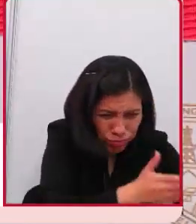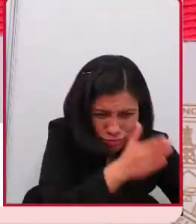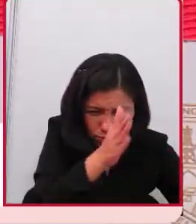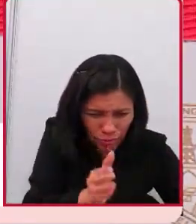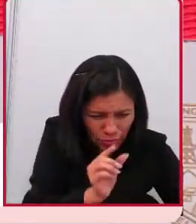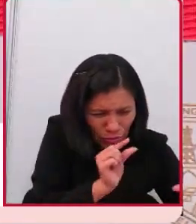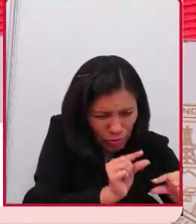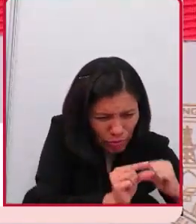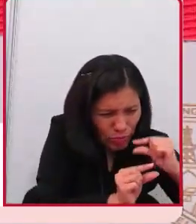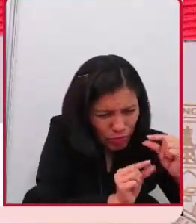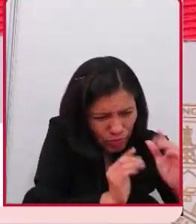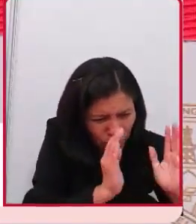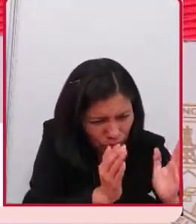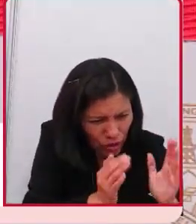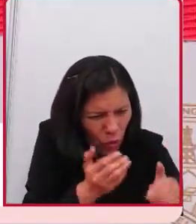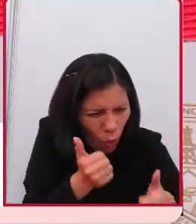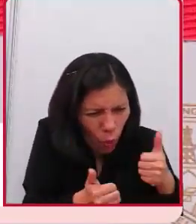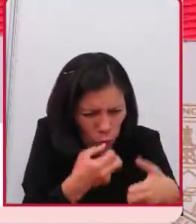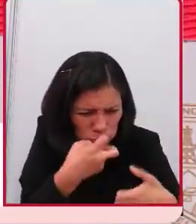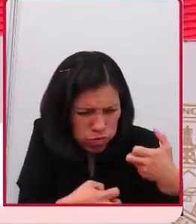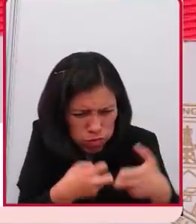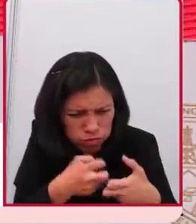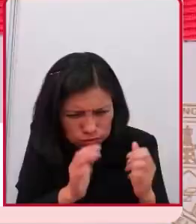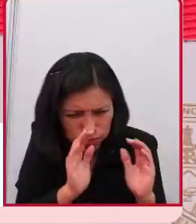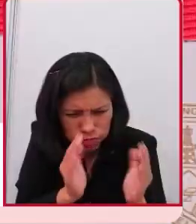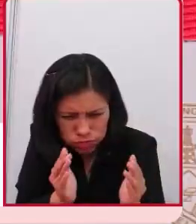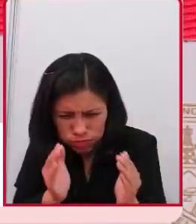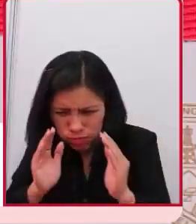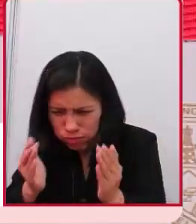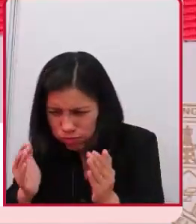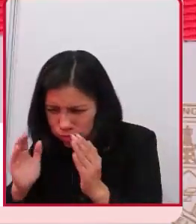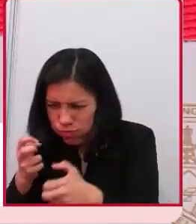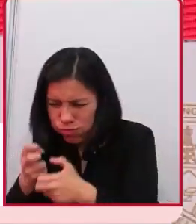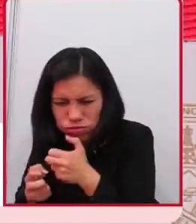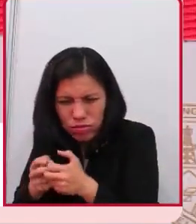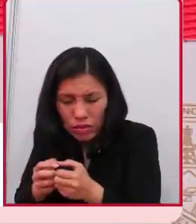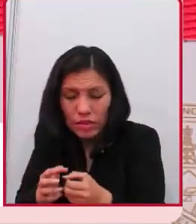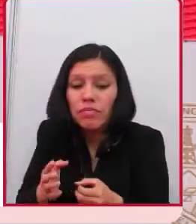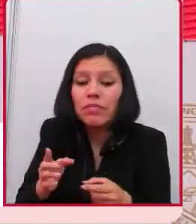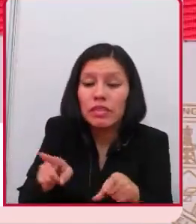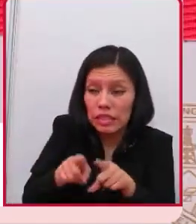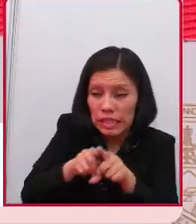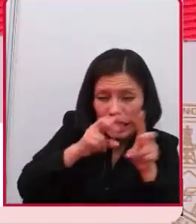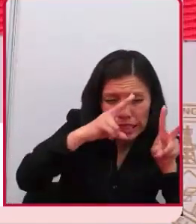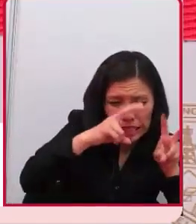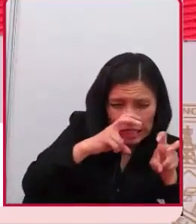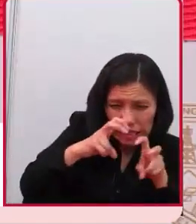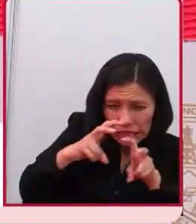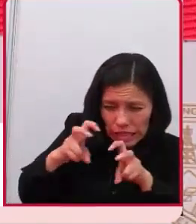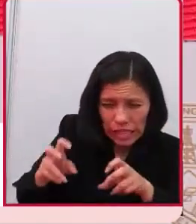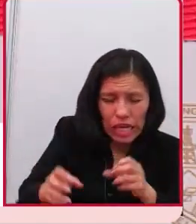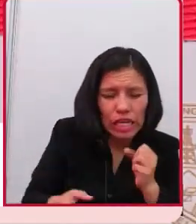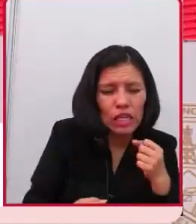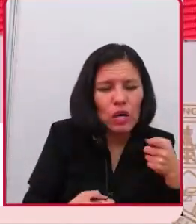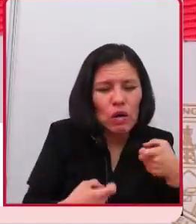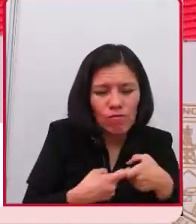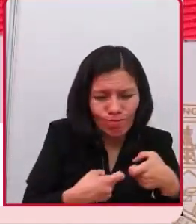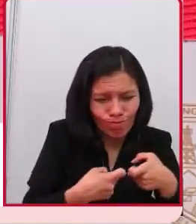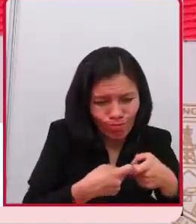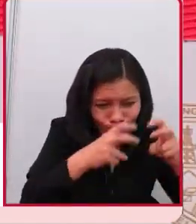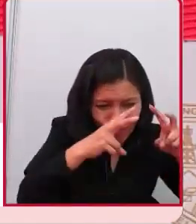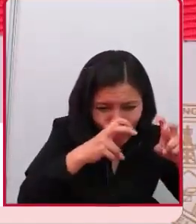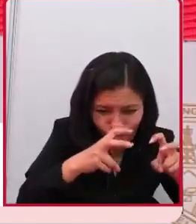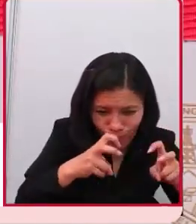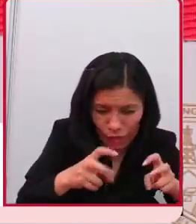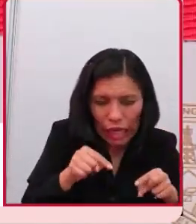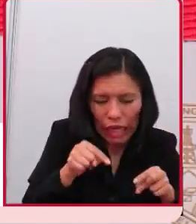etapa dónde estaba la problemática. Sumado al análisis microscópico, electrónico, ahí tuvimos el punto